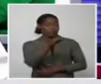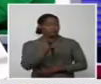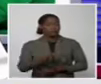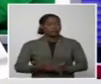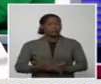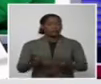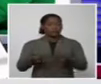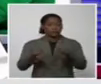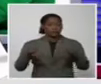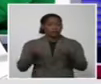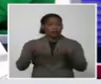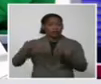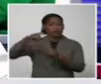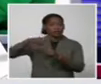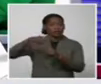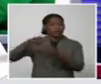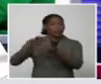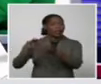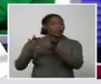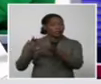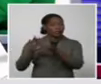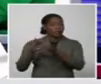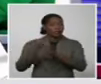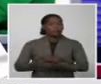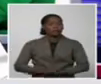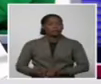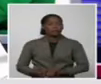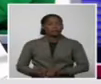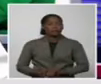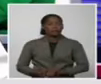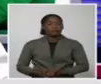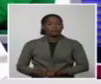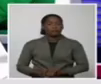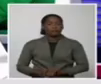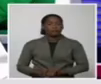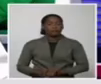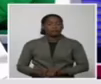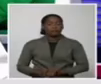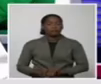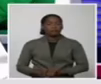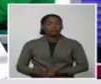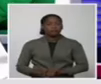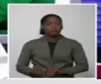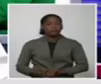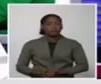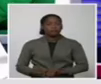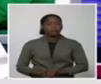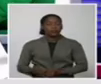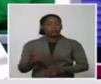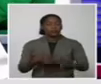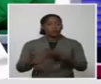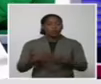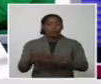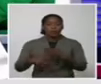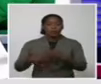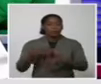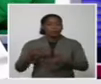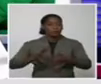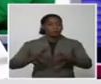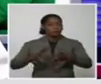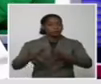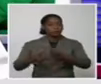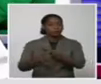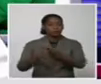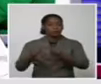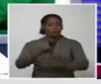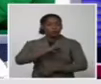terapia intensiva, pues en un momento determinado hace una parada cardíaca en asistolia, de